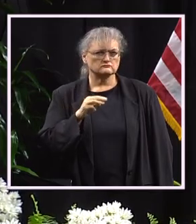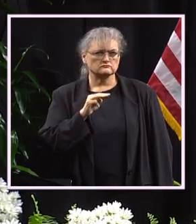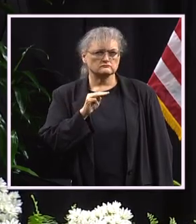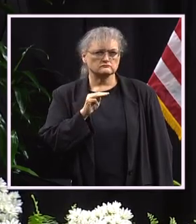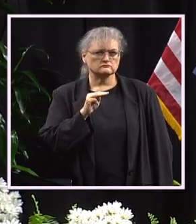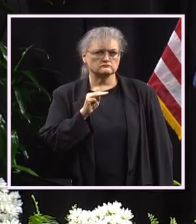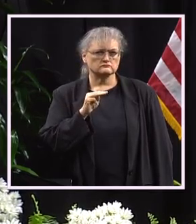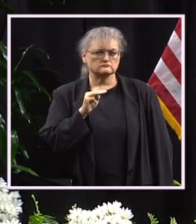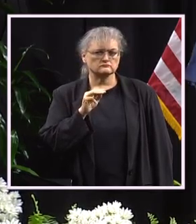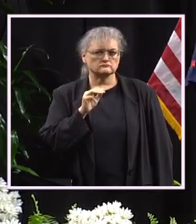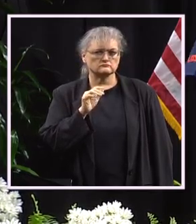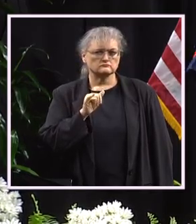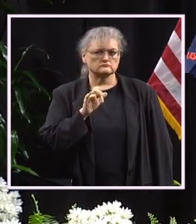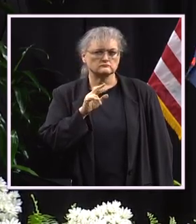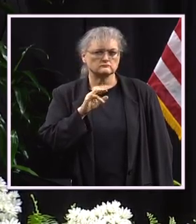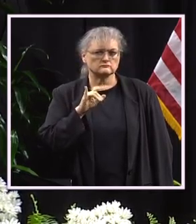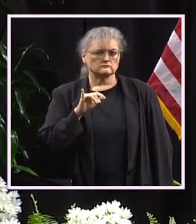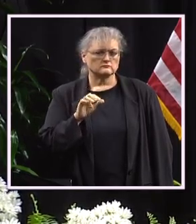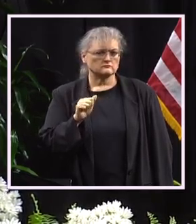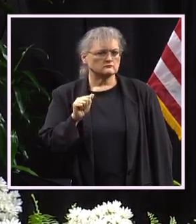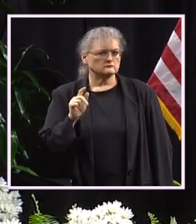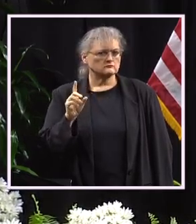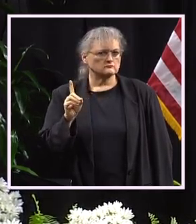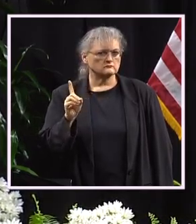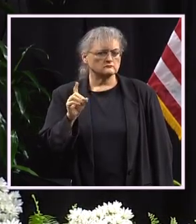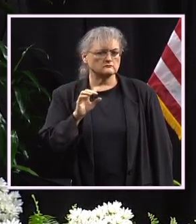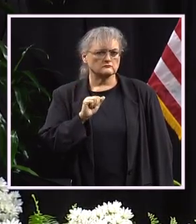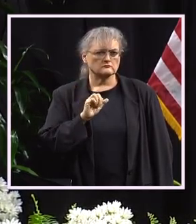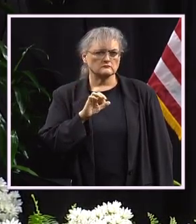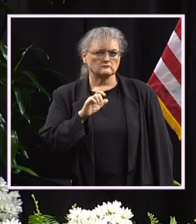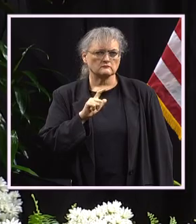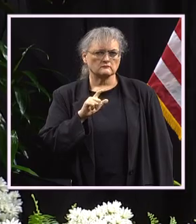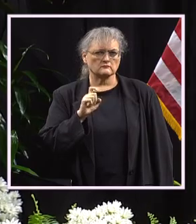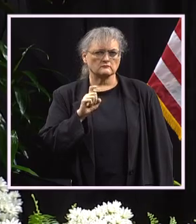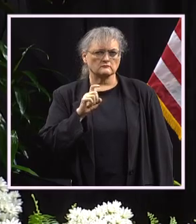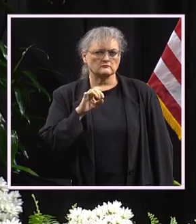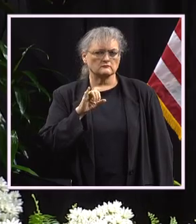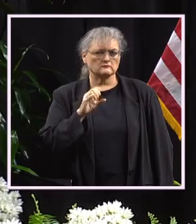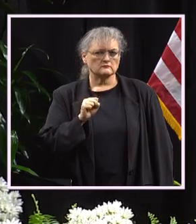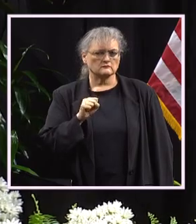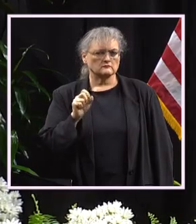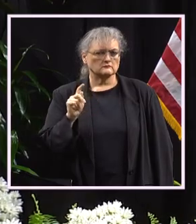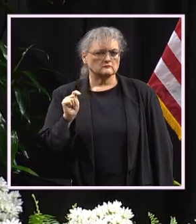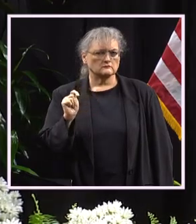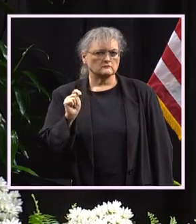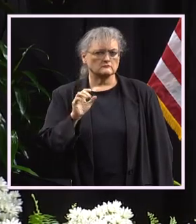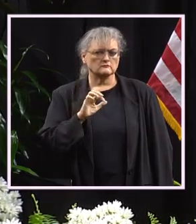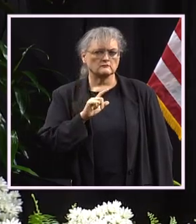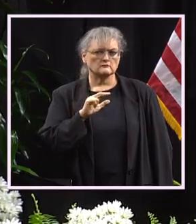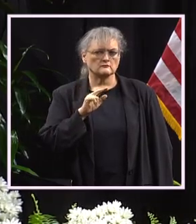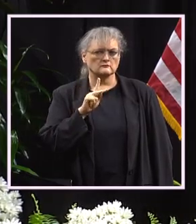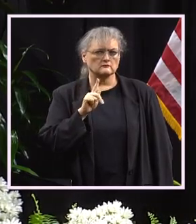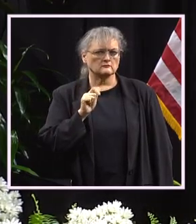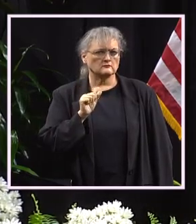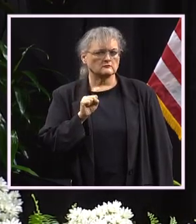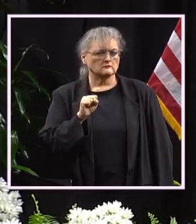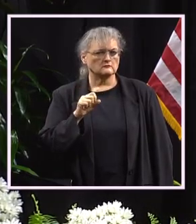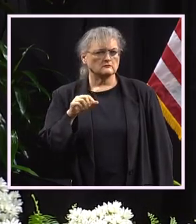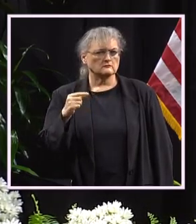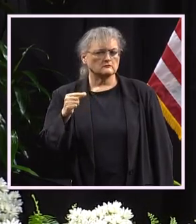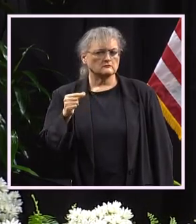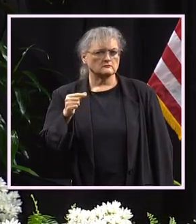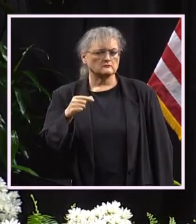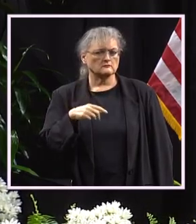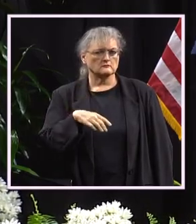Mariah Elea Duron. Alexis Valtierra, cum laude. Lucas Alexander Guerrero.